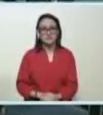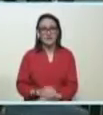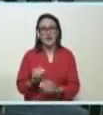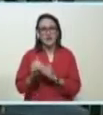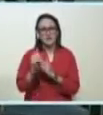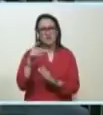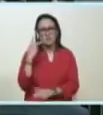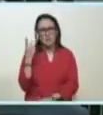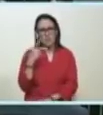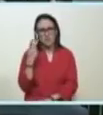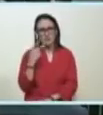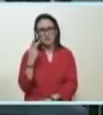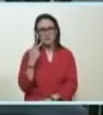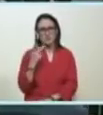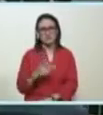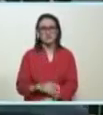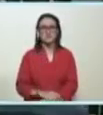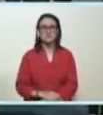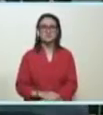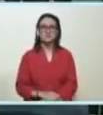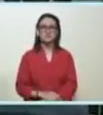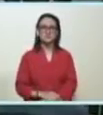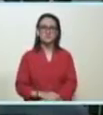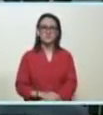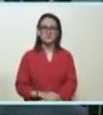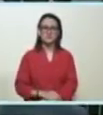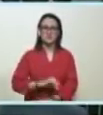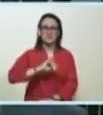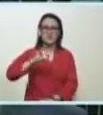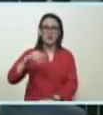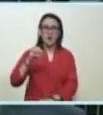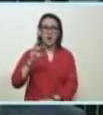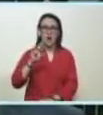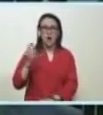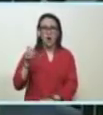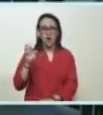los líderes políticos, Jorge Rodríguez.